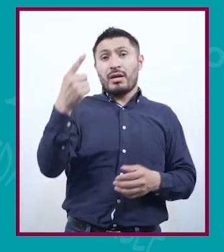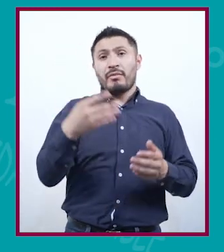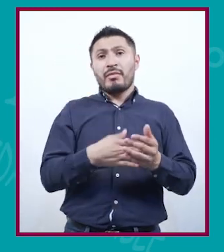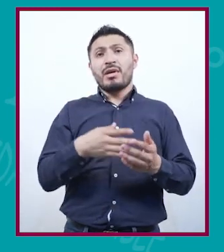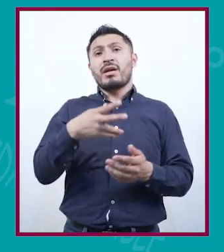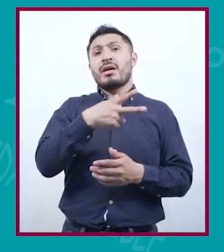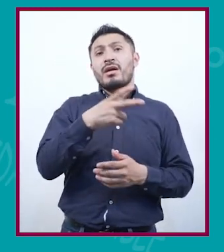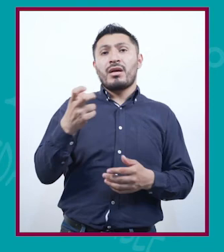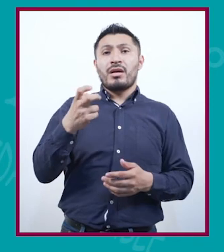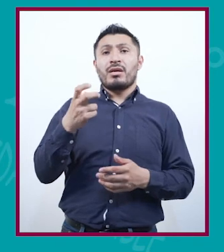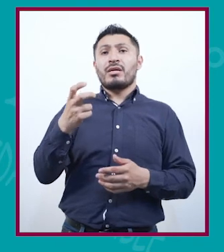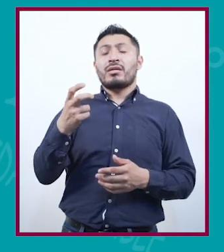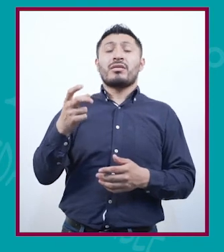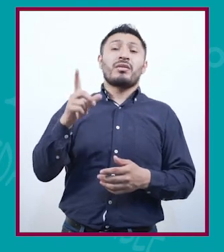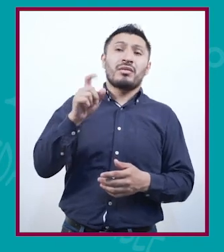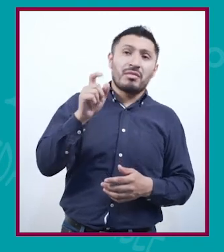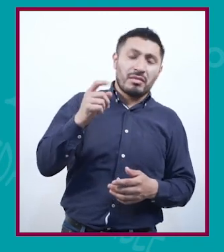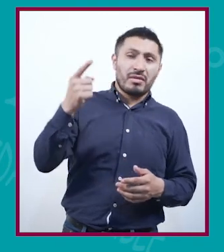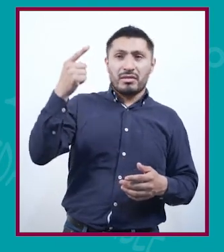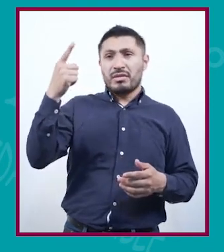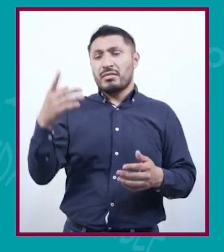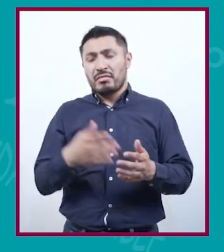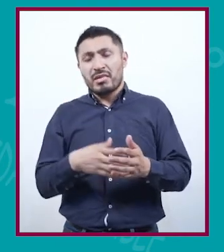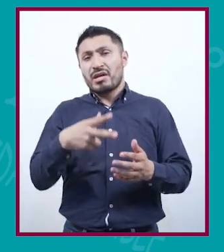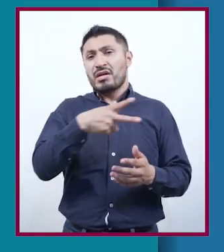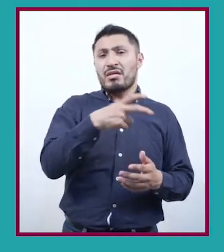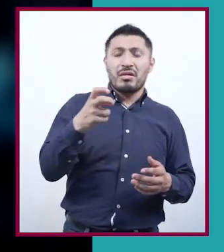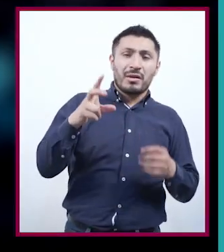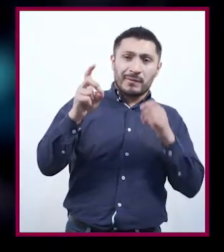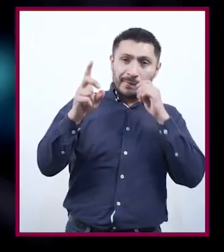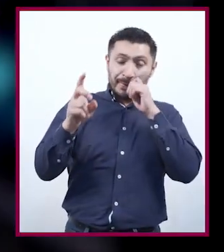los 1820, los 1830.